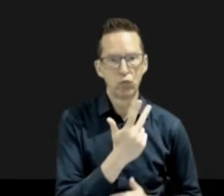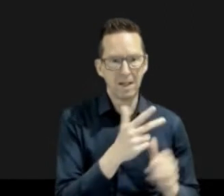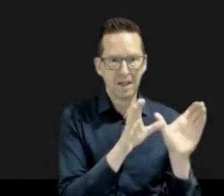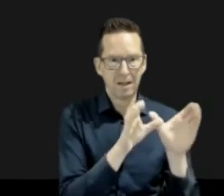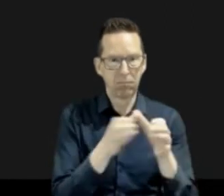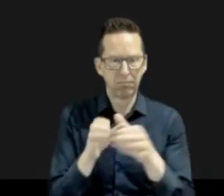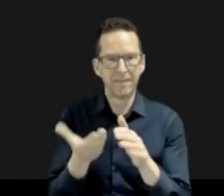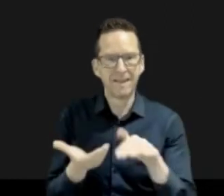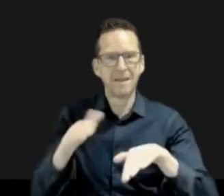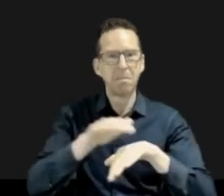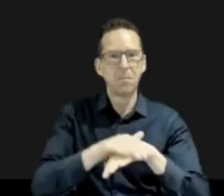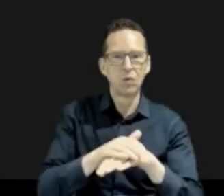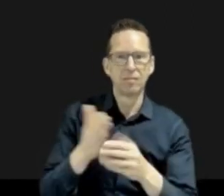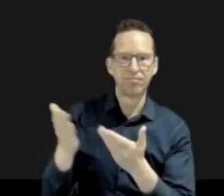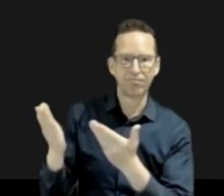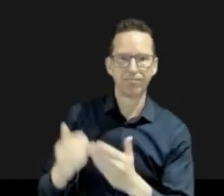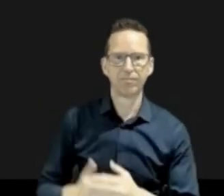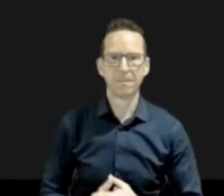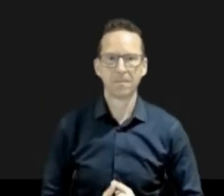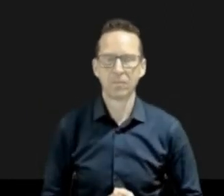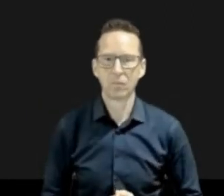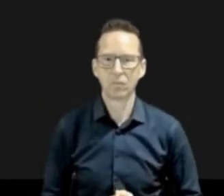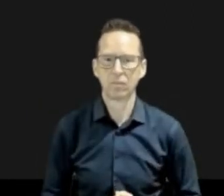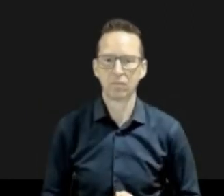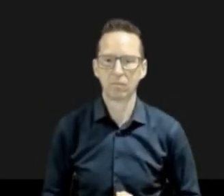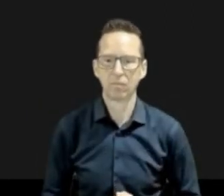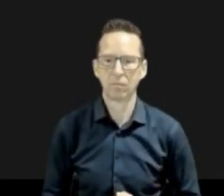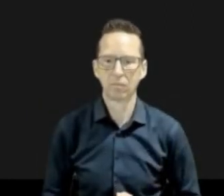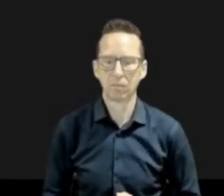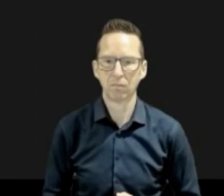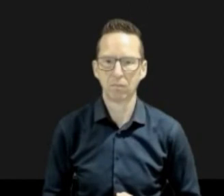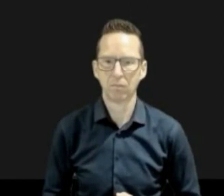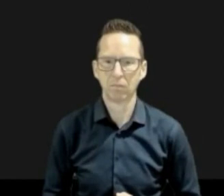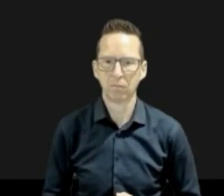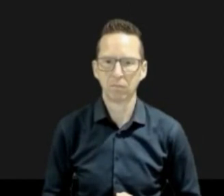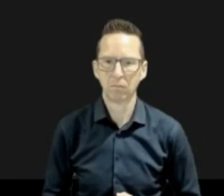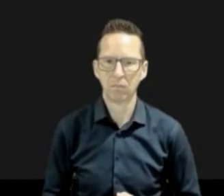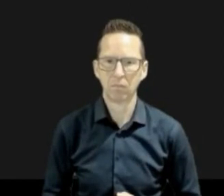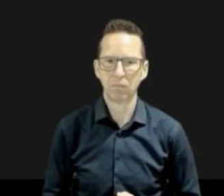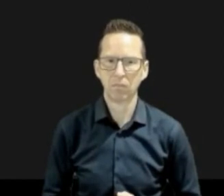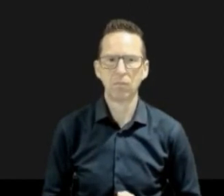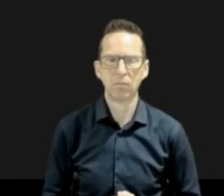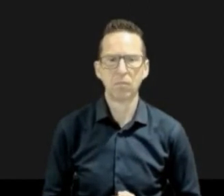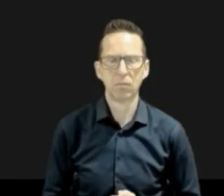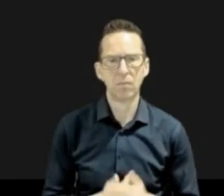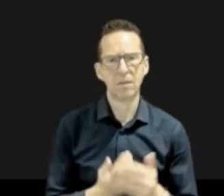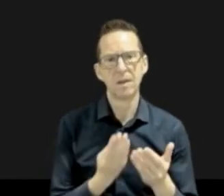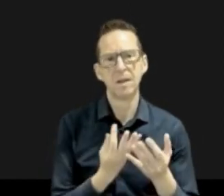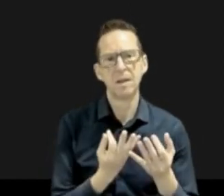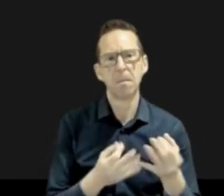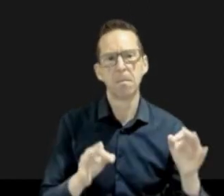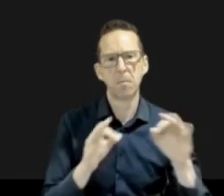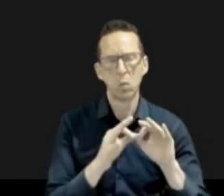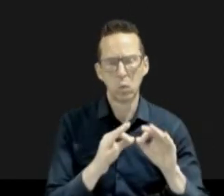importante notar que el termo de referencia para este comité se